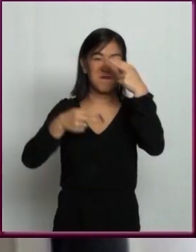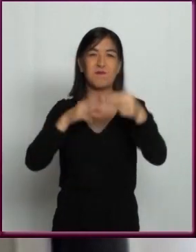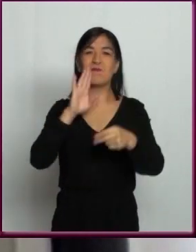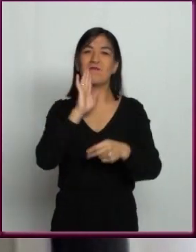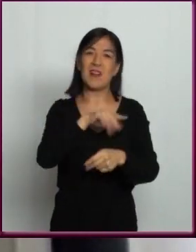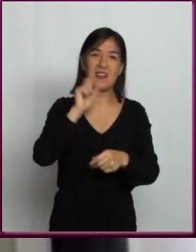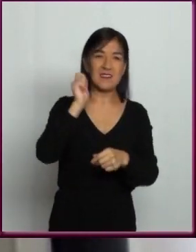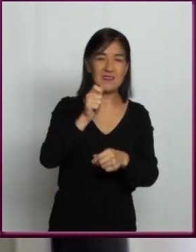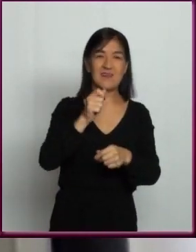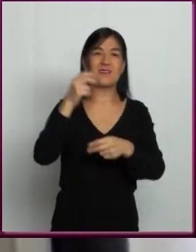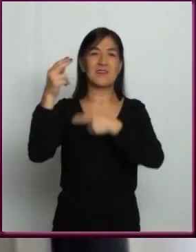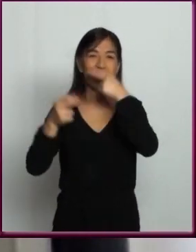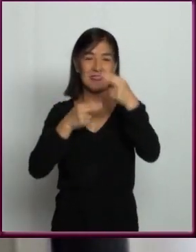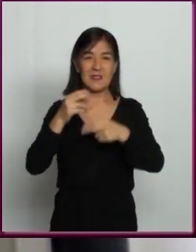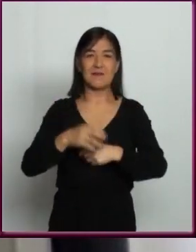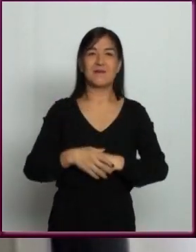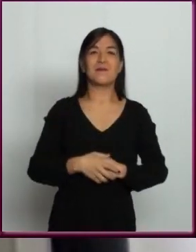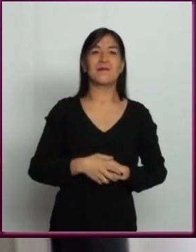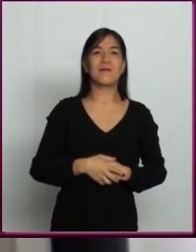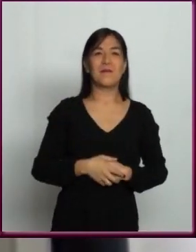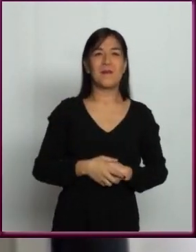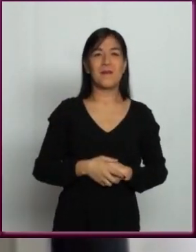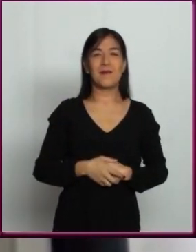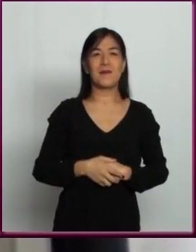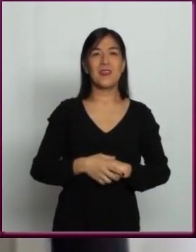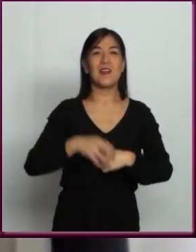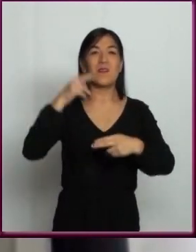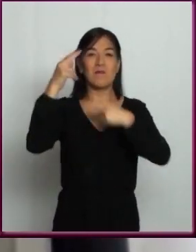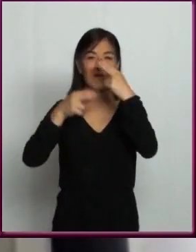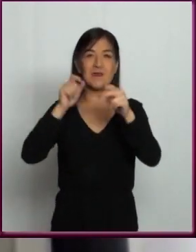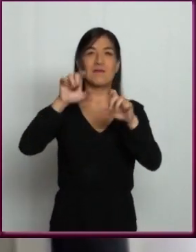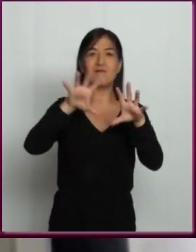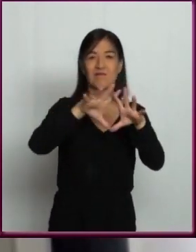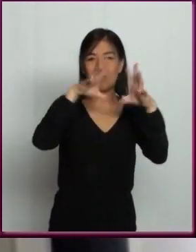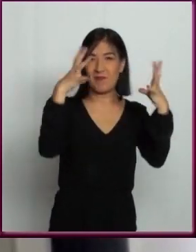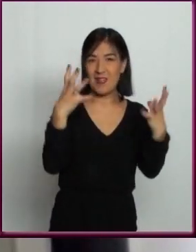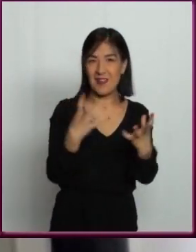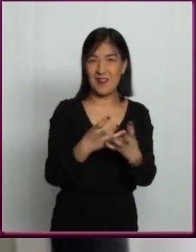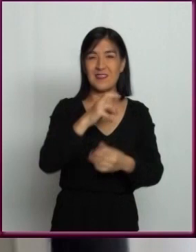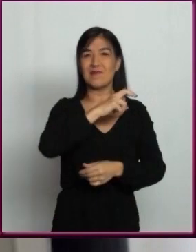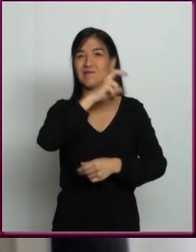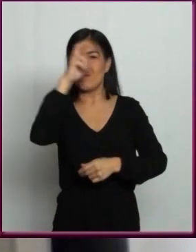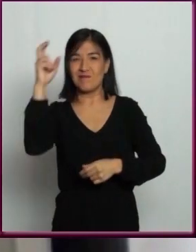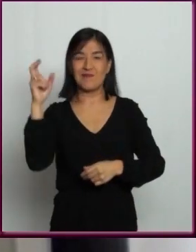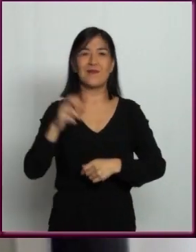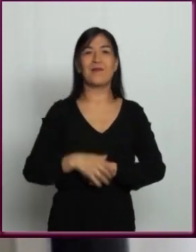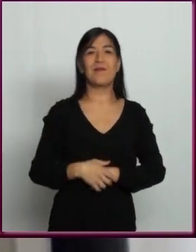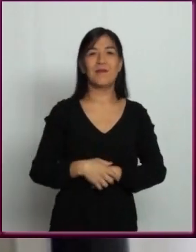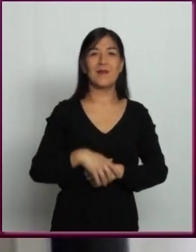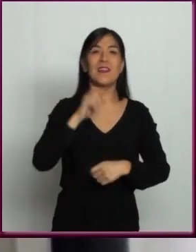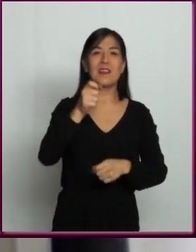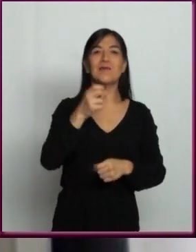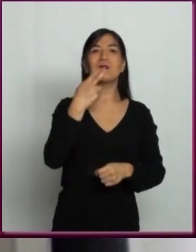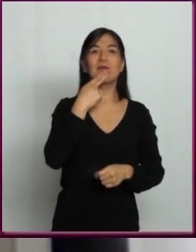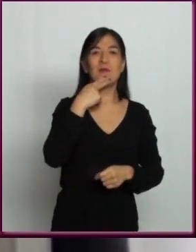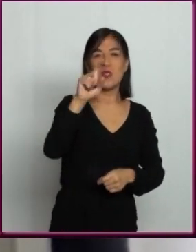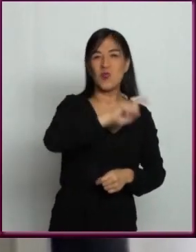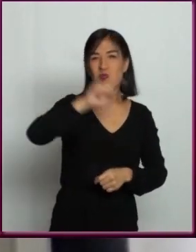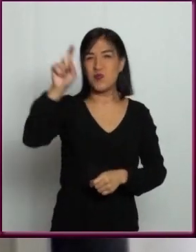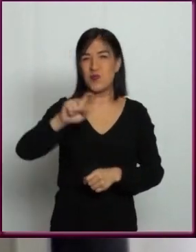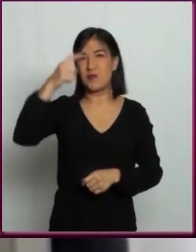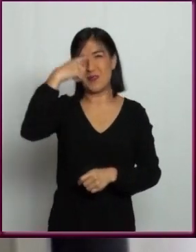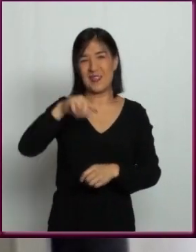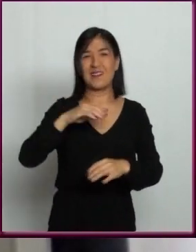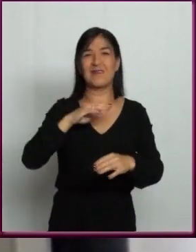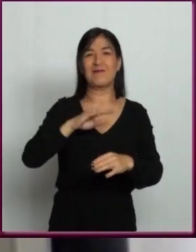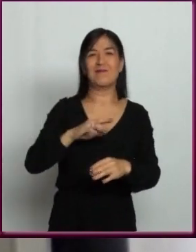la contaminación de los ecosistemas, la contaminación atmosférica y el uso de plaguicidas, el uso indiscriminado